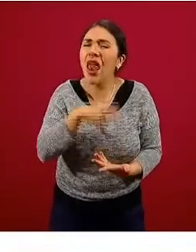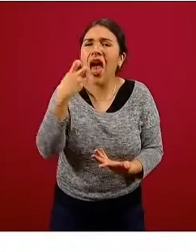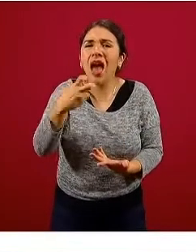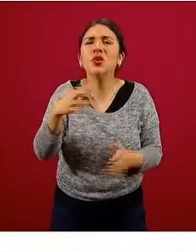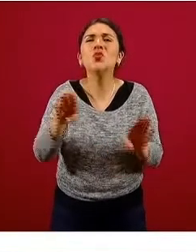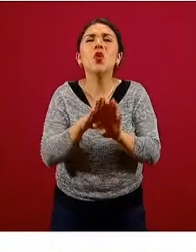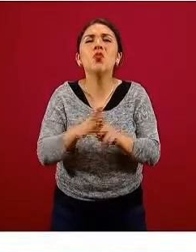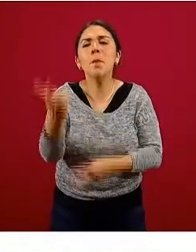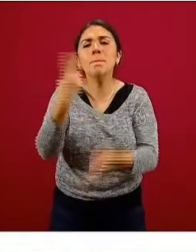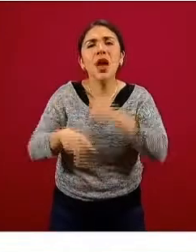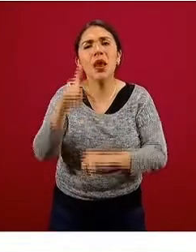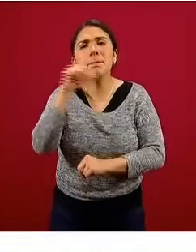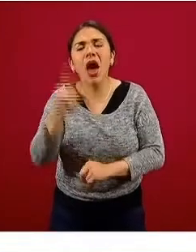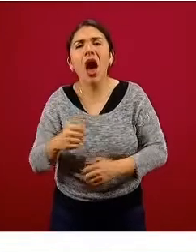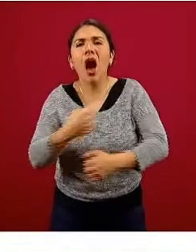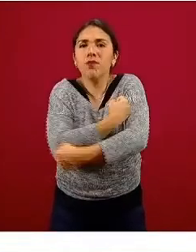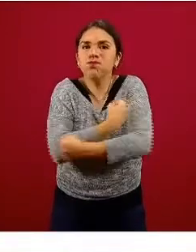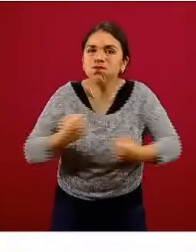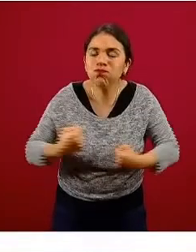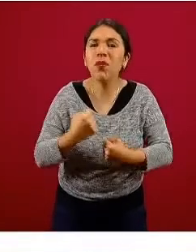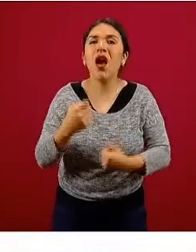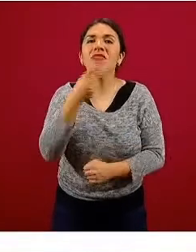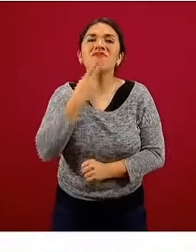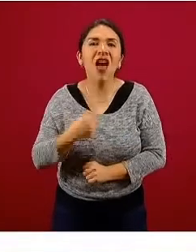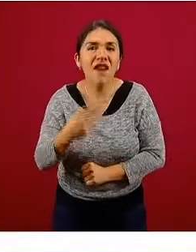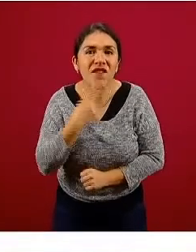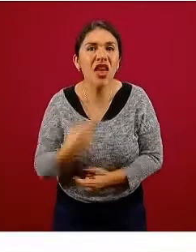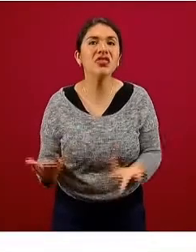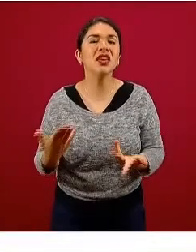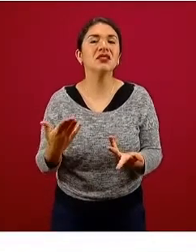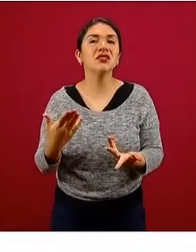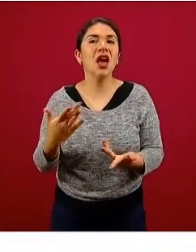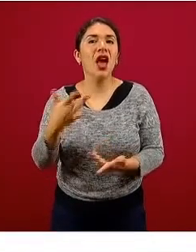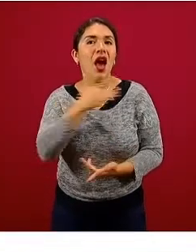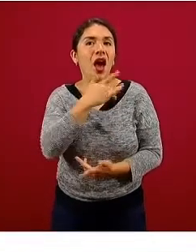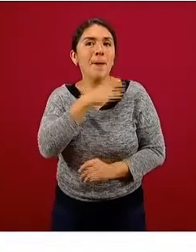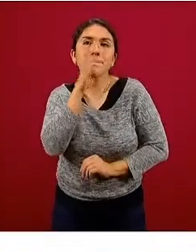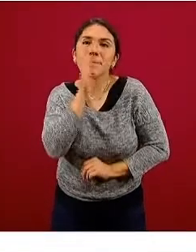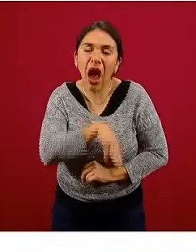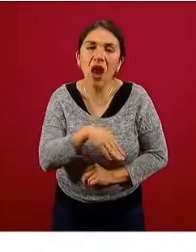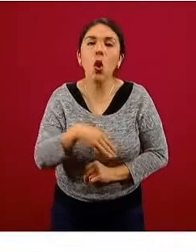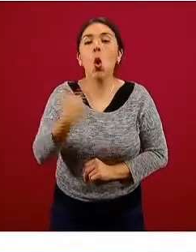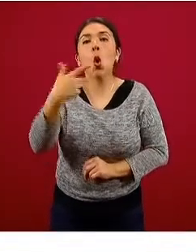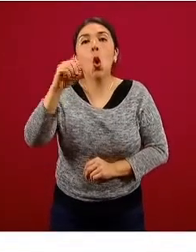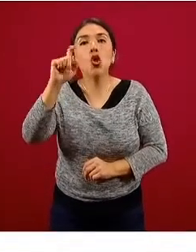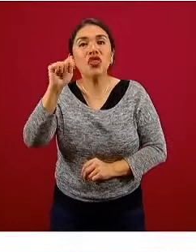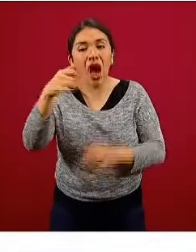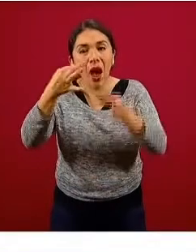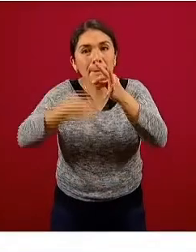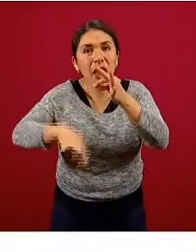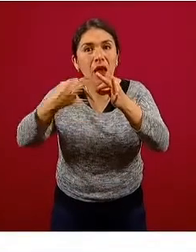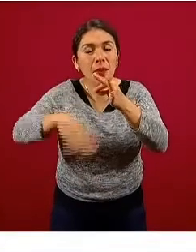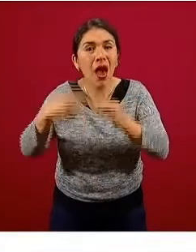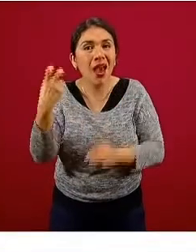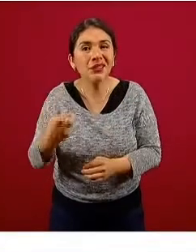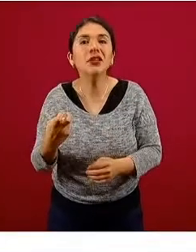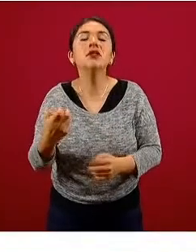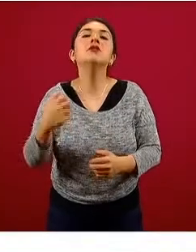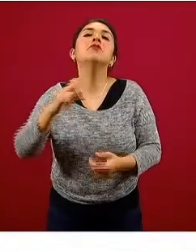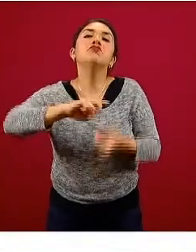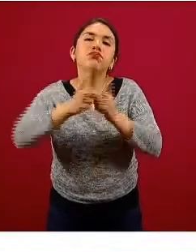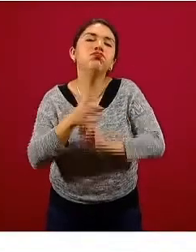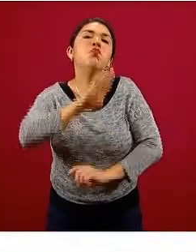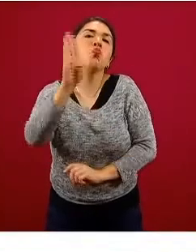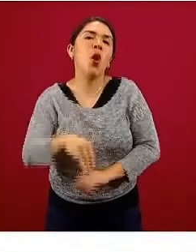lo que tenemos es obesidad, síndrome metabólico, diabetes, enfermedad cardiovascular y gota, y